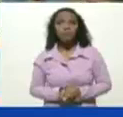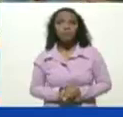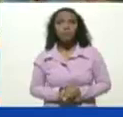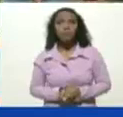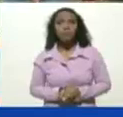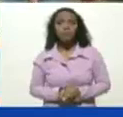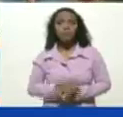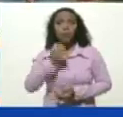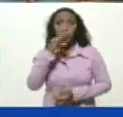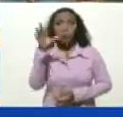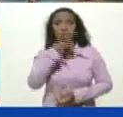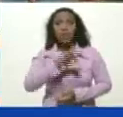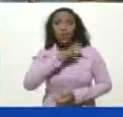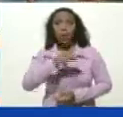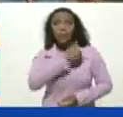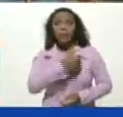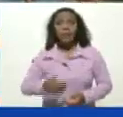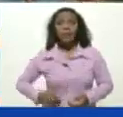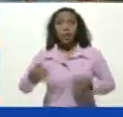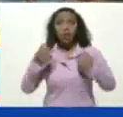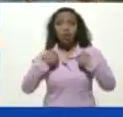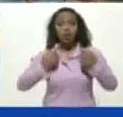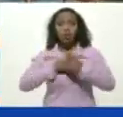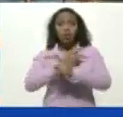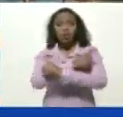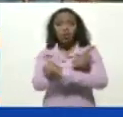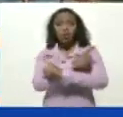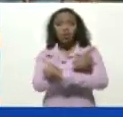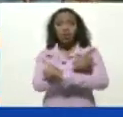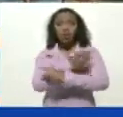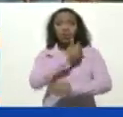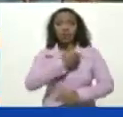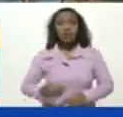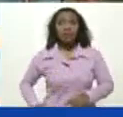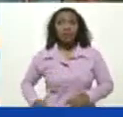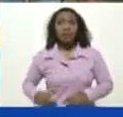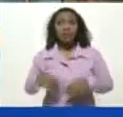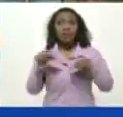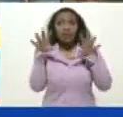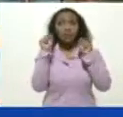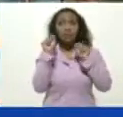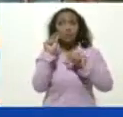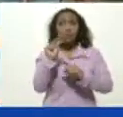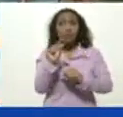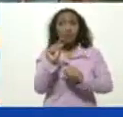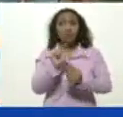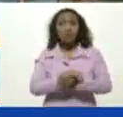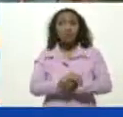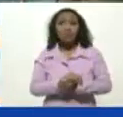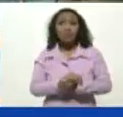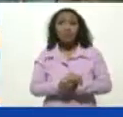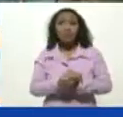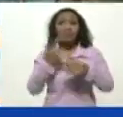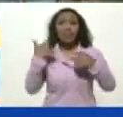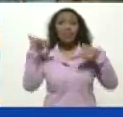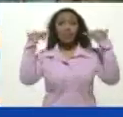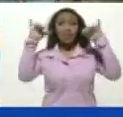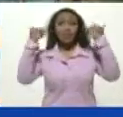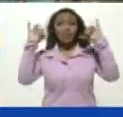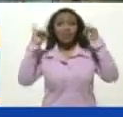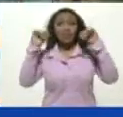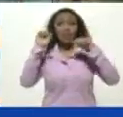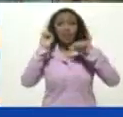Bueno, señor presidente, estoy nerviosa, señor presidente. Tiene que entenderme un poquito. Estamos celebrando